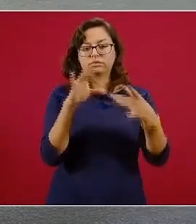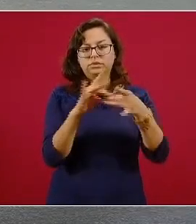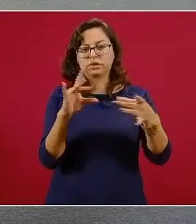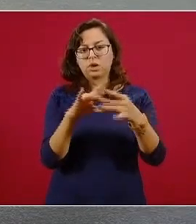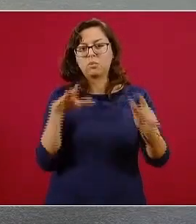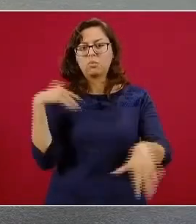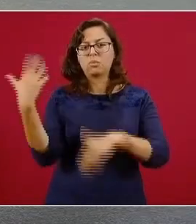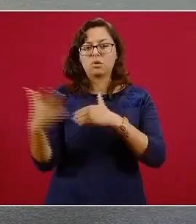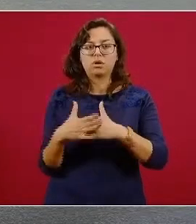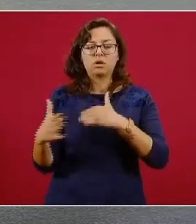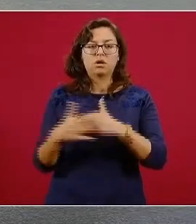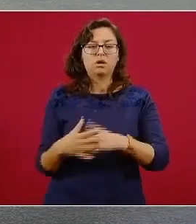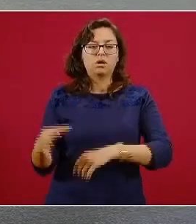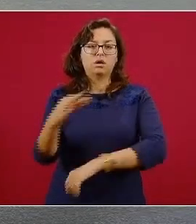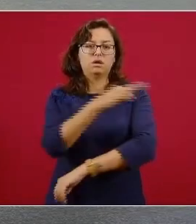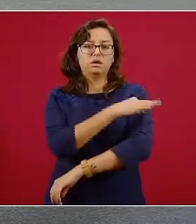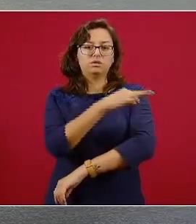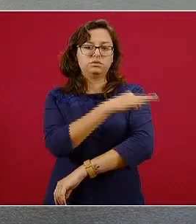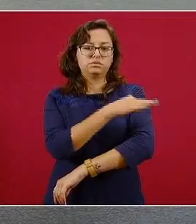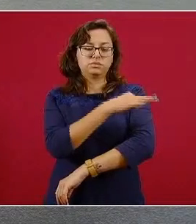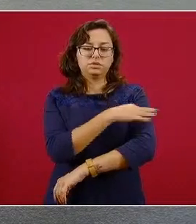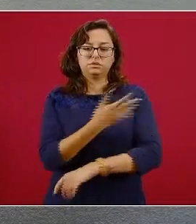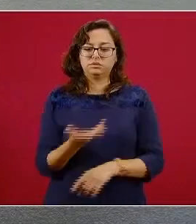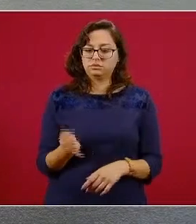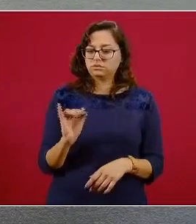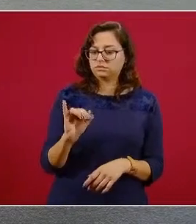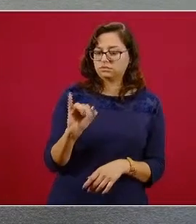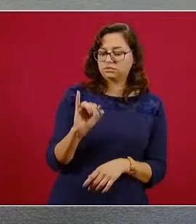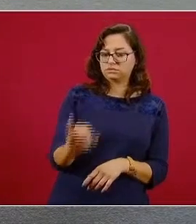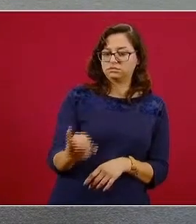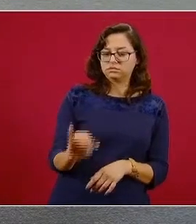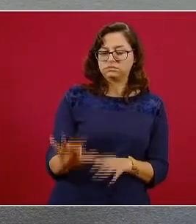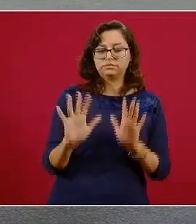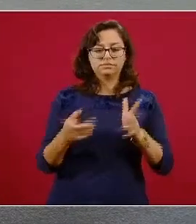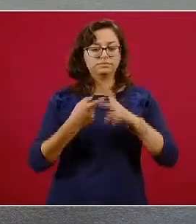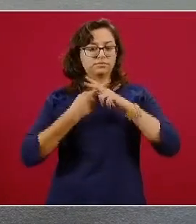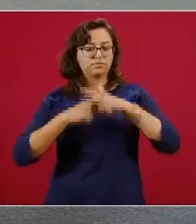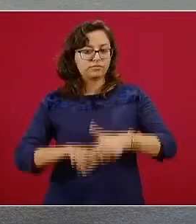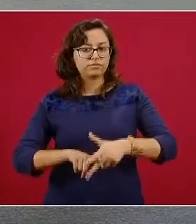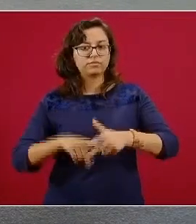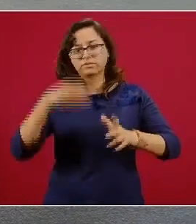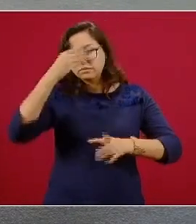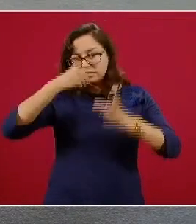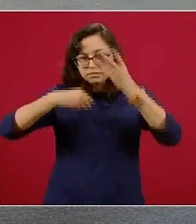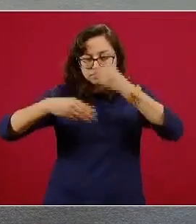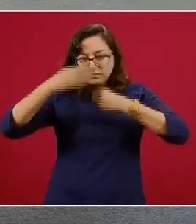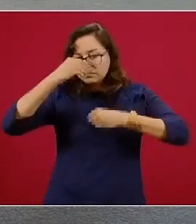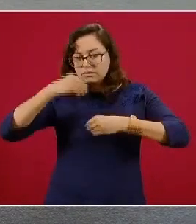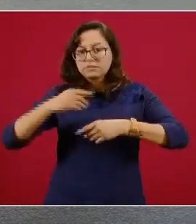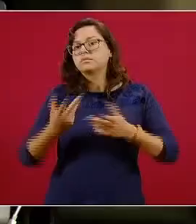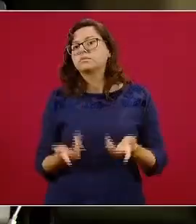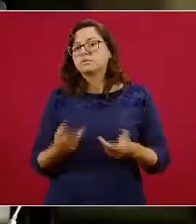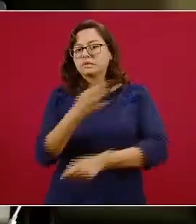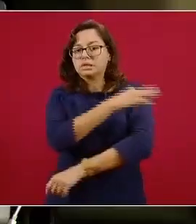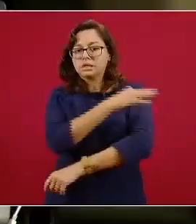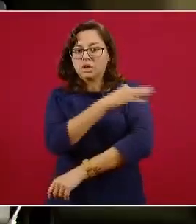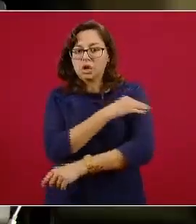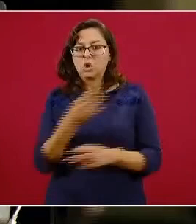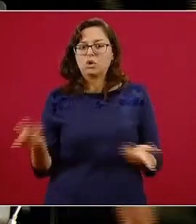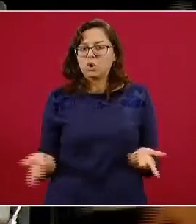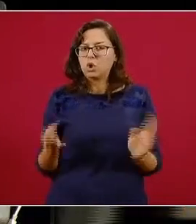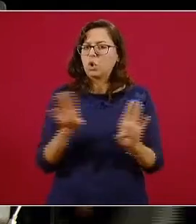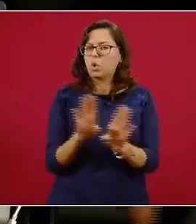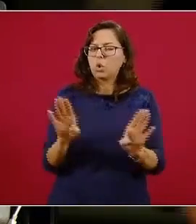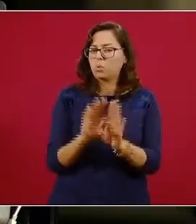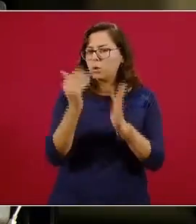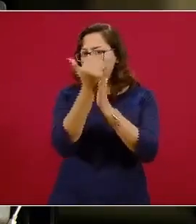esquema de vacunación. Ya se acerca el jueves, que va a dar inicio al tema de la influenza, porque como que todavía hay un poco de dudas, sobre todo para